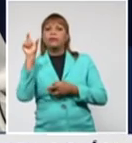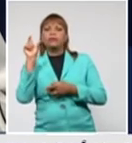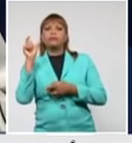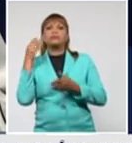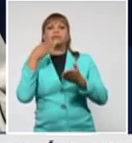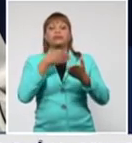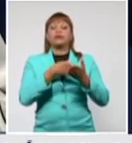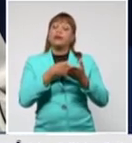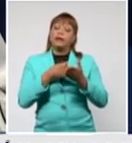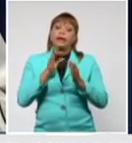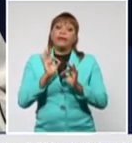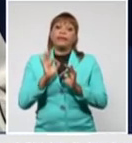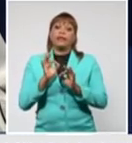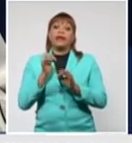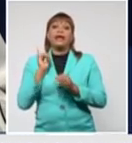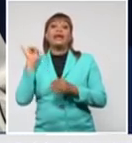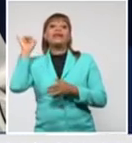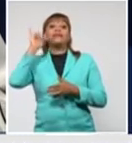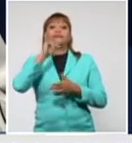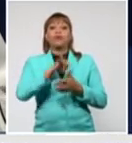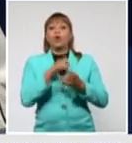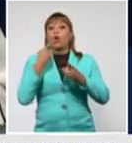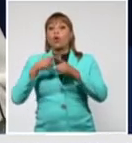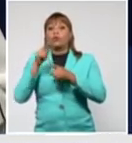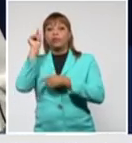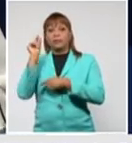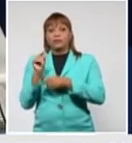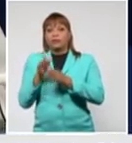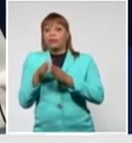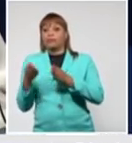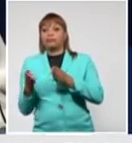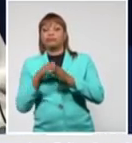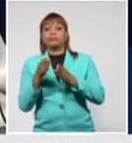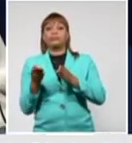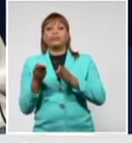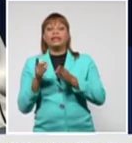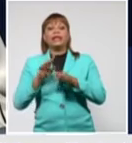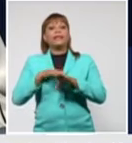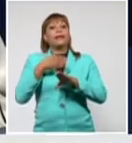avión con otras personas. Él se montó en un transporte,